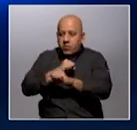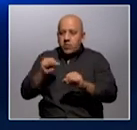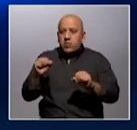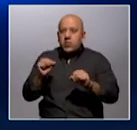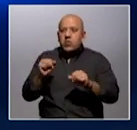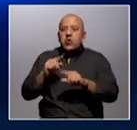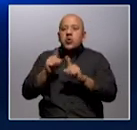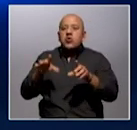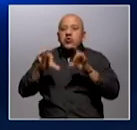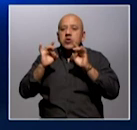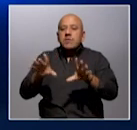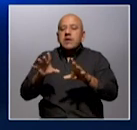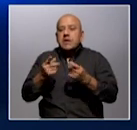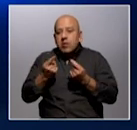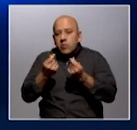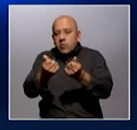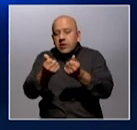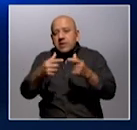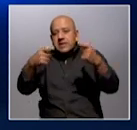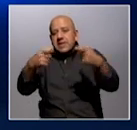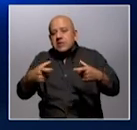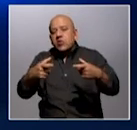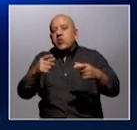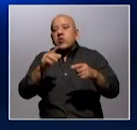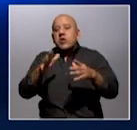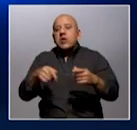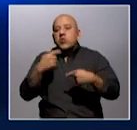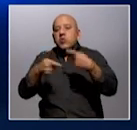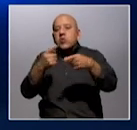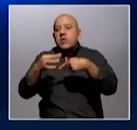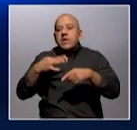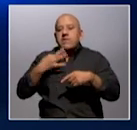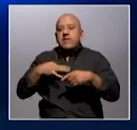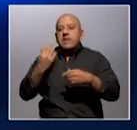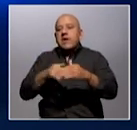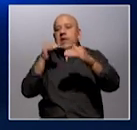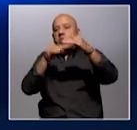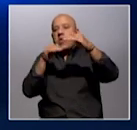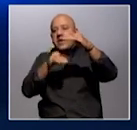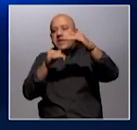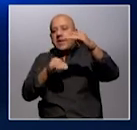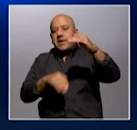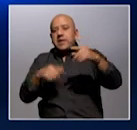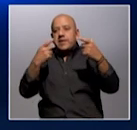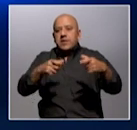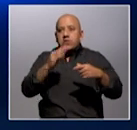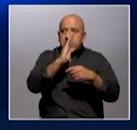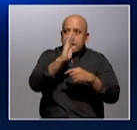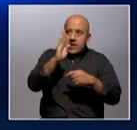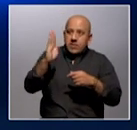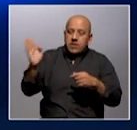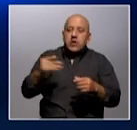no solamente compré ese disco de los múltiplos sino que continúe toda mi vida coleccionando una enorme cantidad de discos y libros